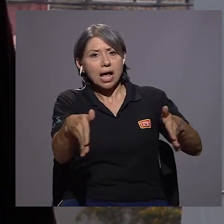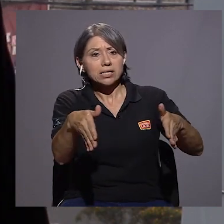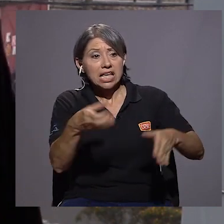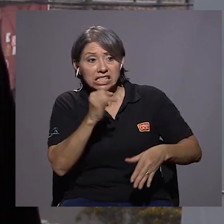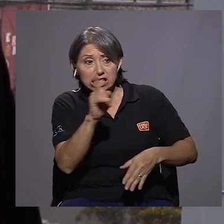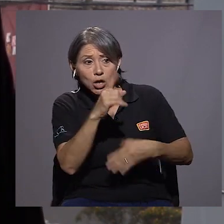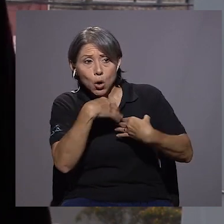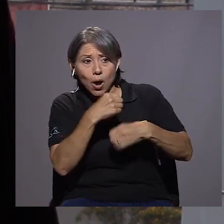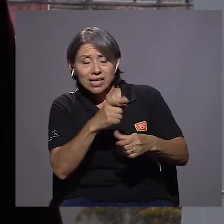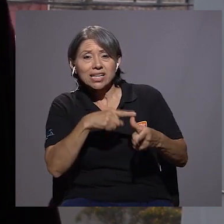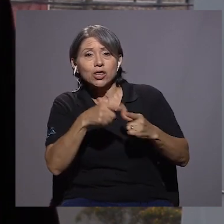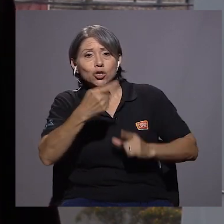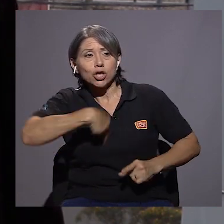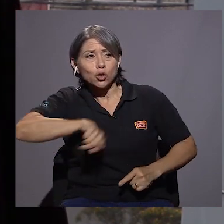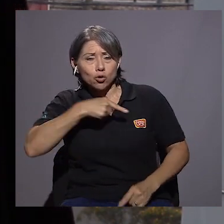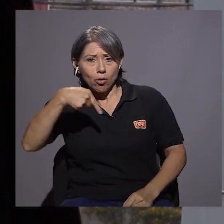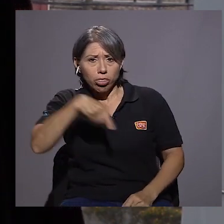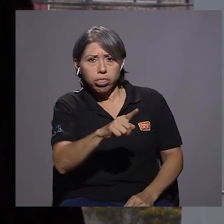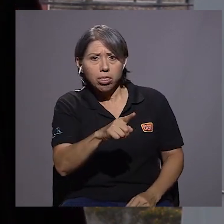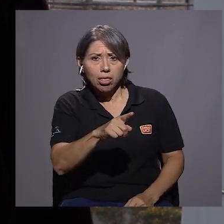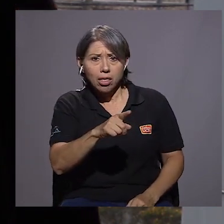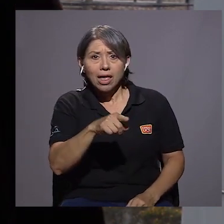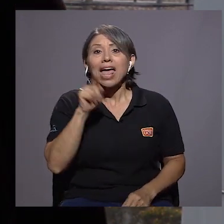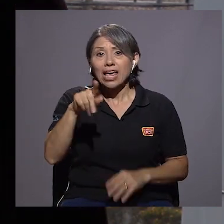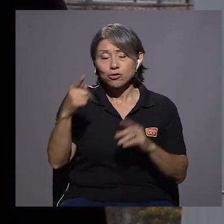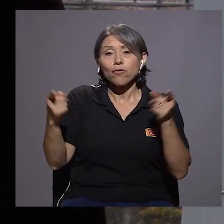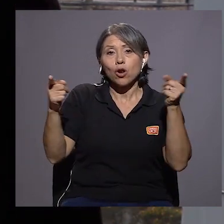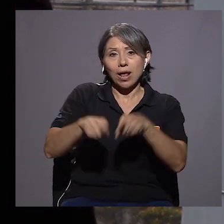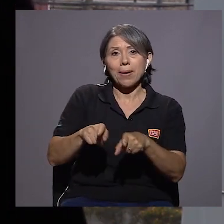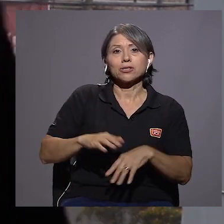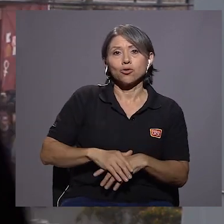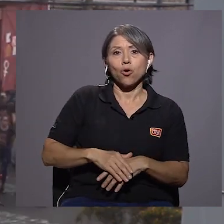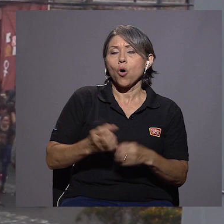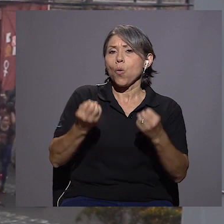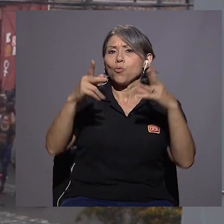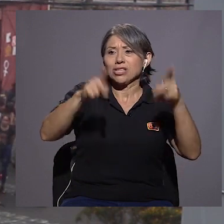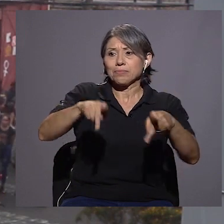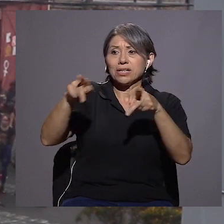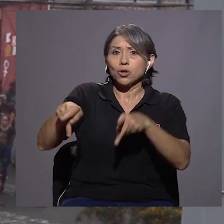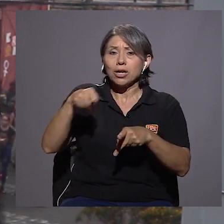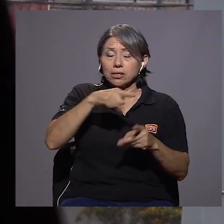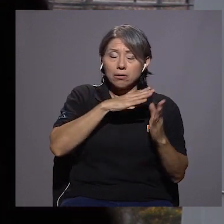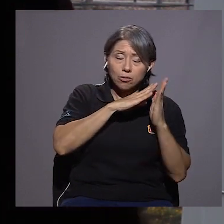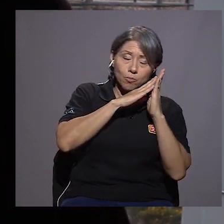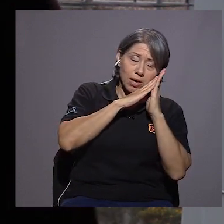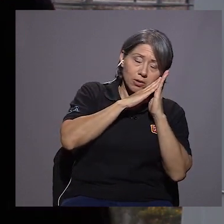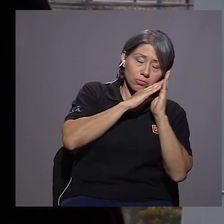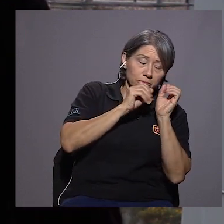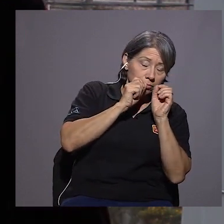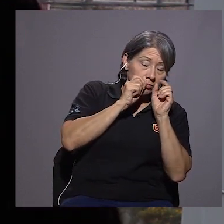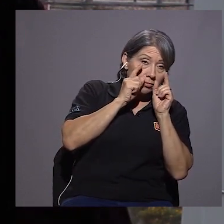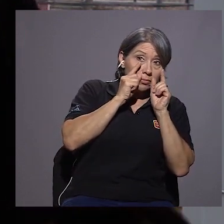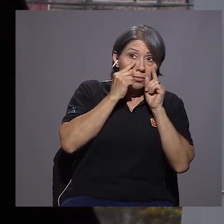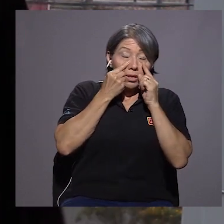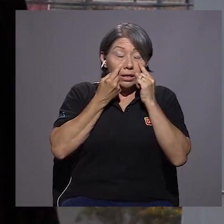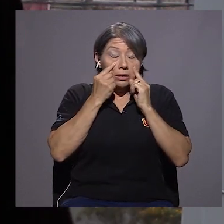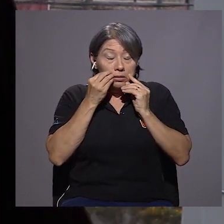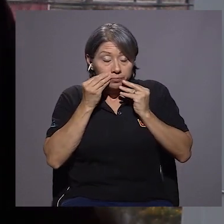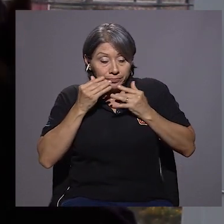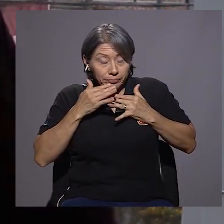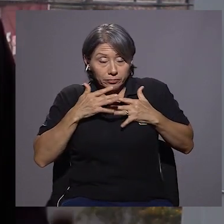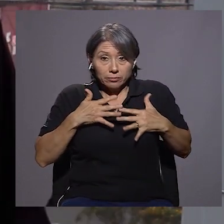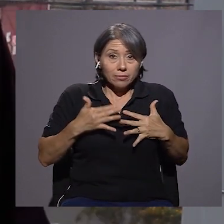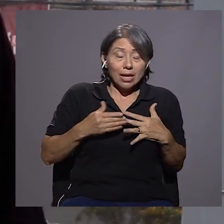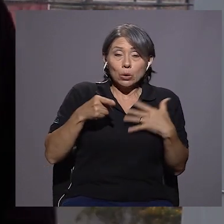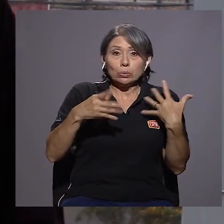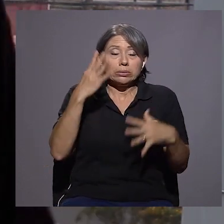calle, porque si no, los vamos a agredir. Evidentemente eso fue lo que pasó. Muchas de las personas que estábamos durmiendo despertamos en alerta, con los ojos